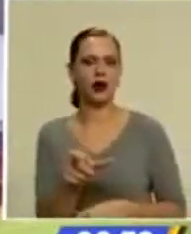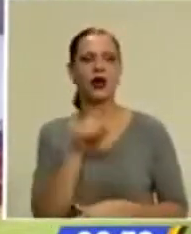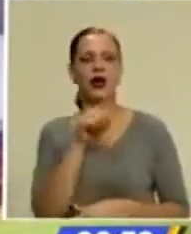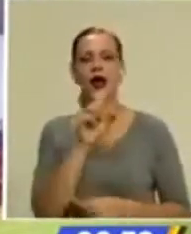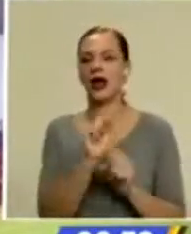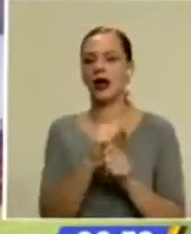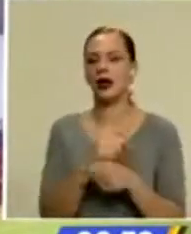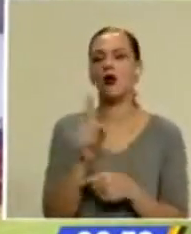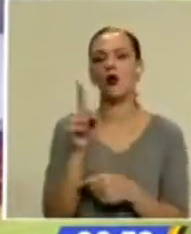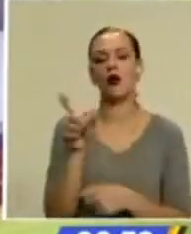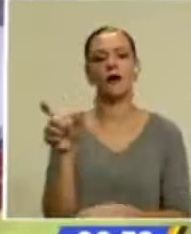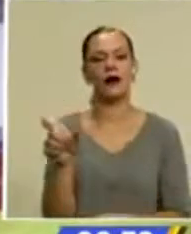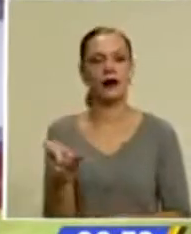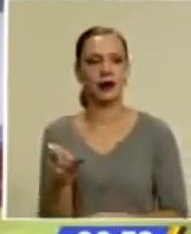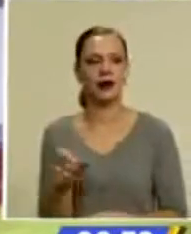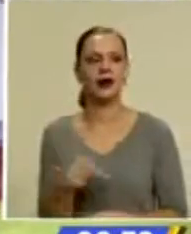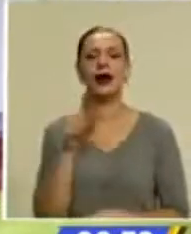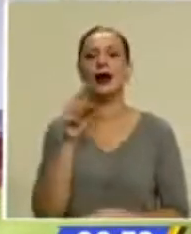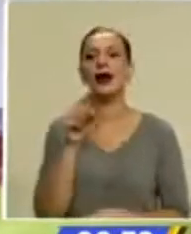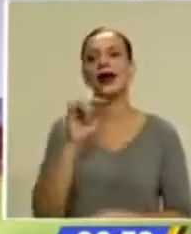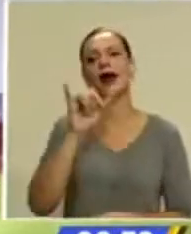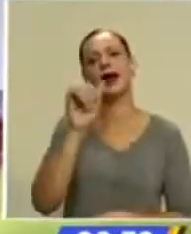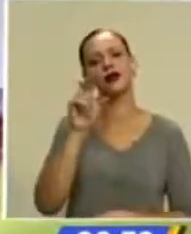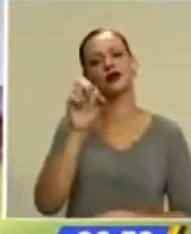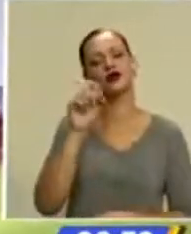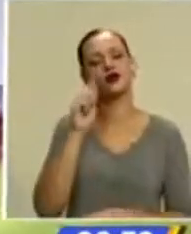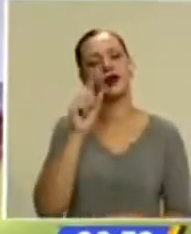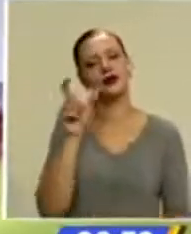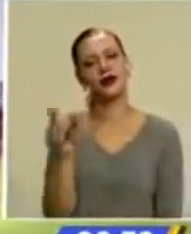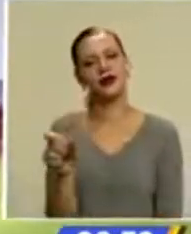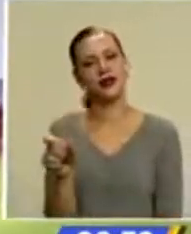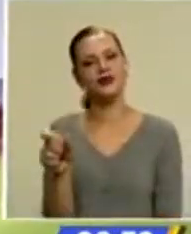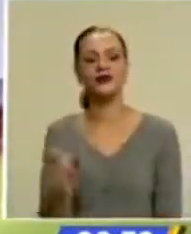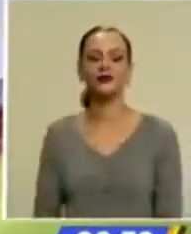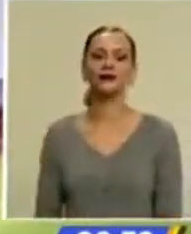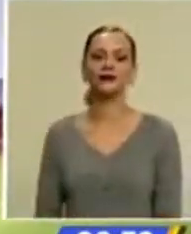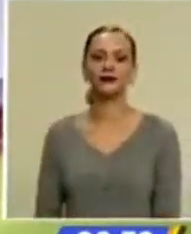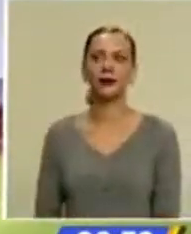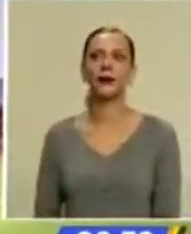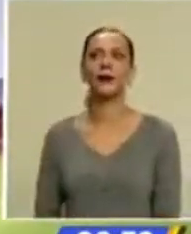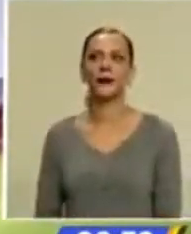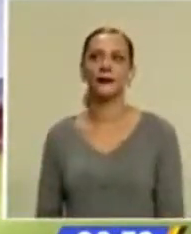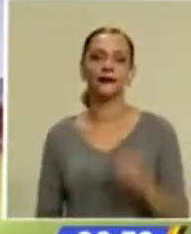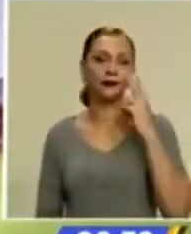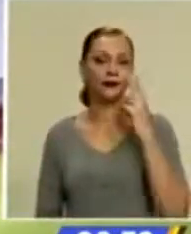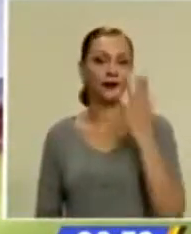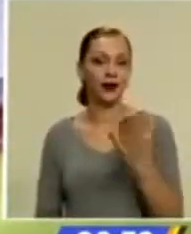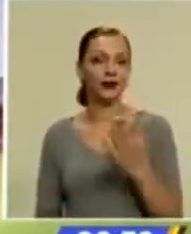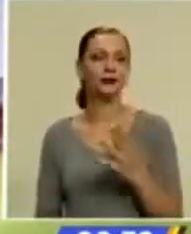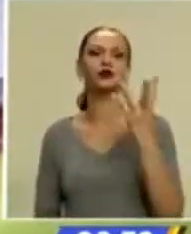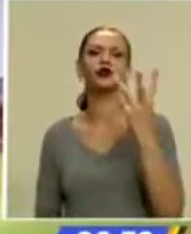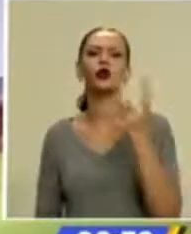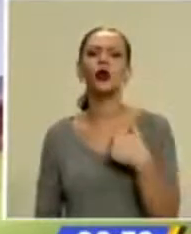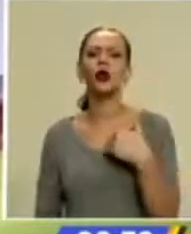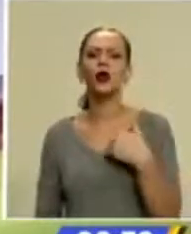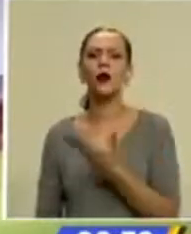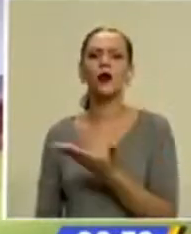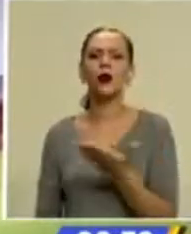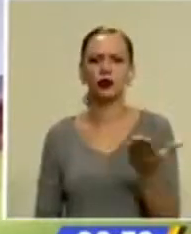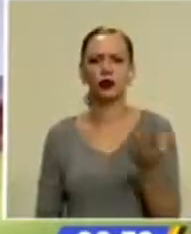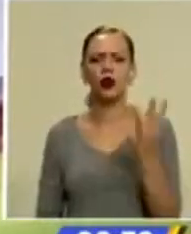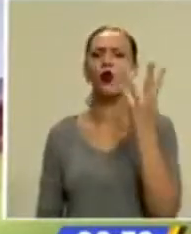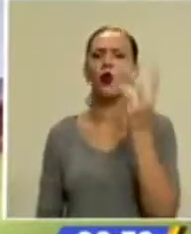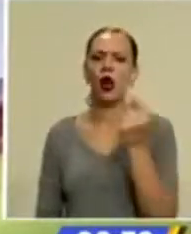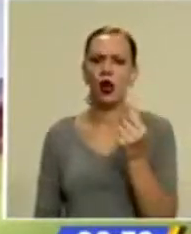Sergio está haciendo una. Este es Jesús. Jesús es más chiquitillo. Y una pequeña, ¿verdad? ¿Cuántas tenemos? Vamos